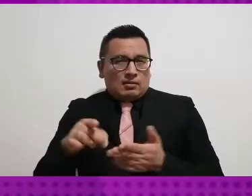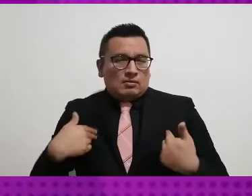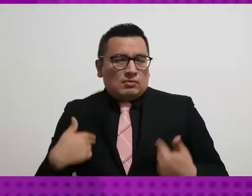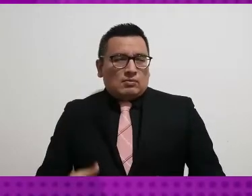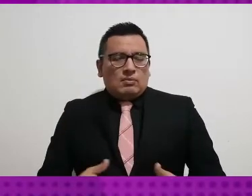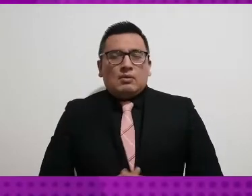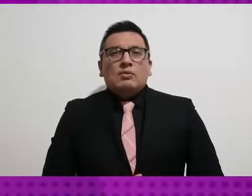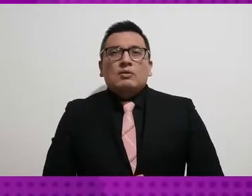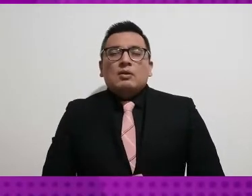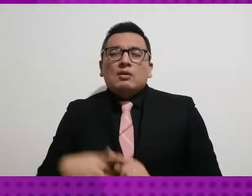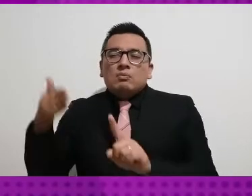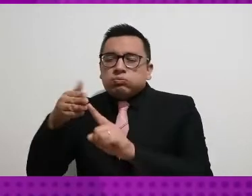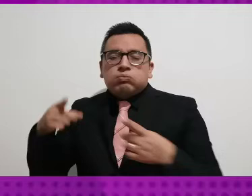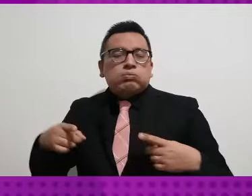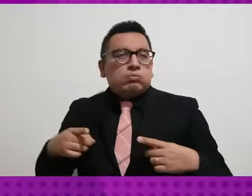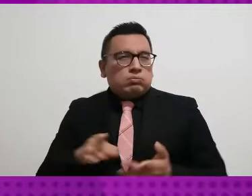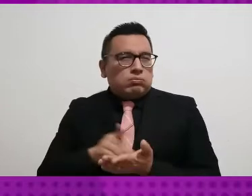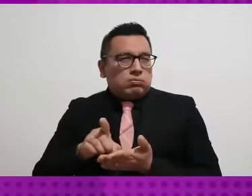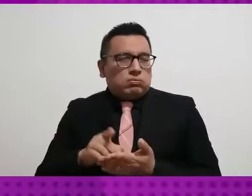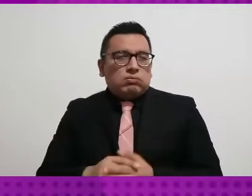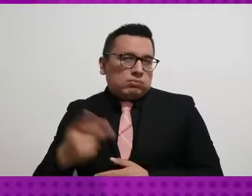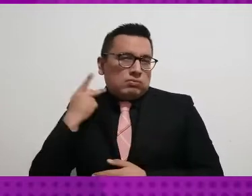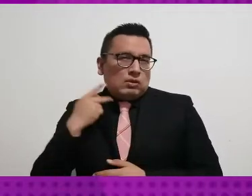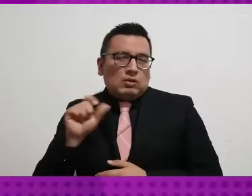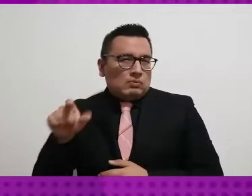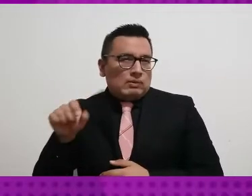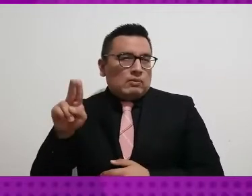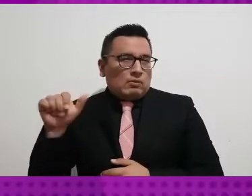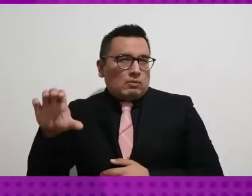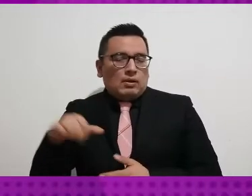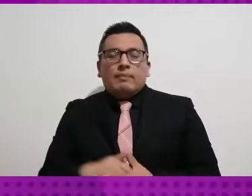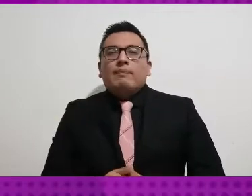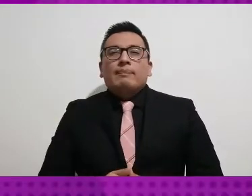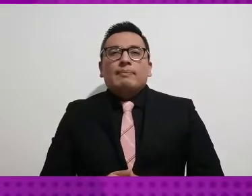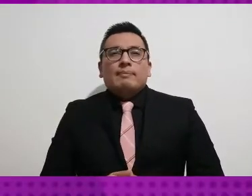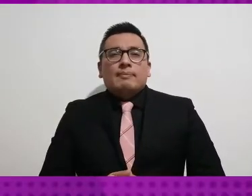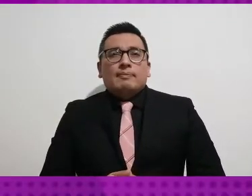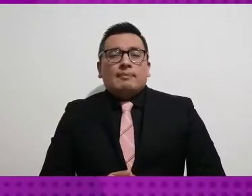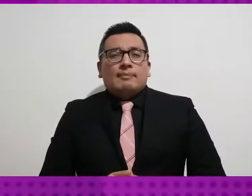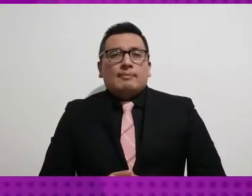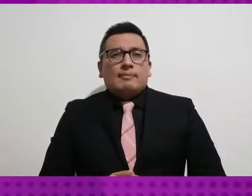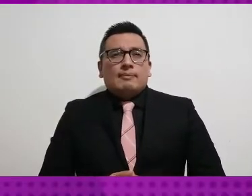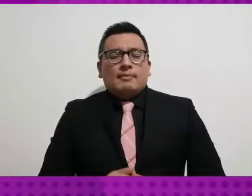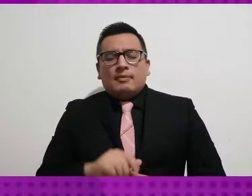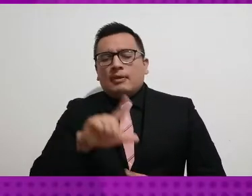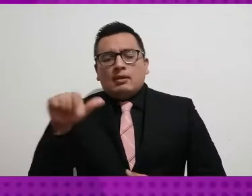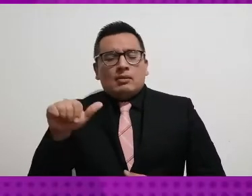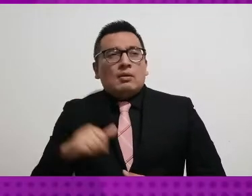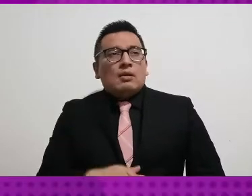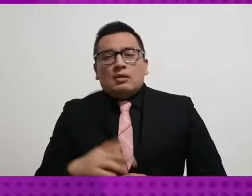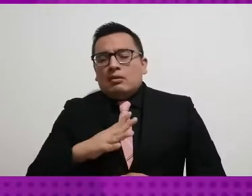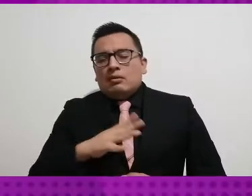en Derechos Humanos, con acentuación en Derechos Políticos, también en la misma universidad. Y bueno, ya después de esto, sí,